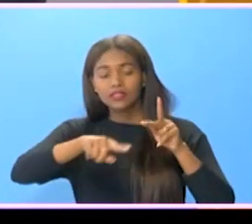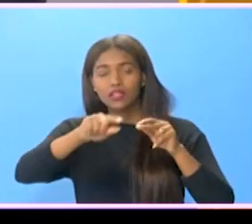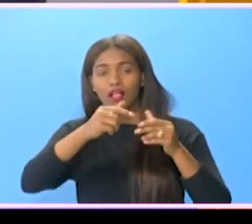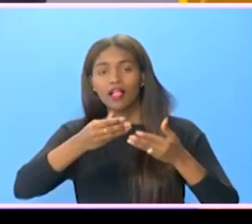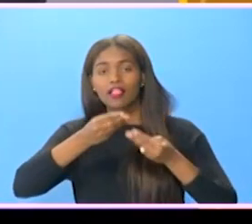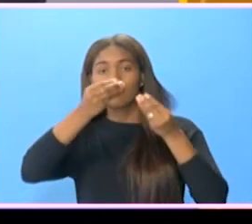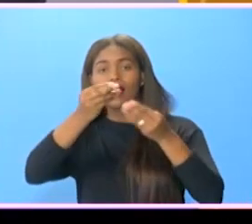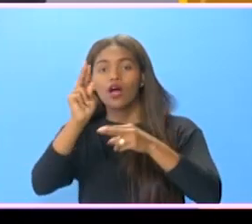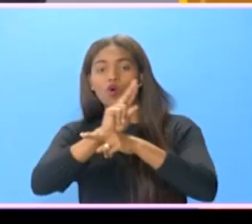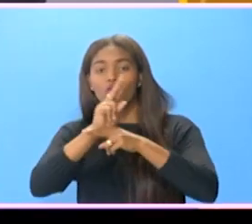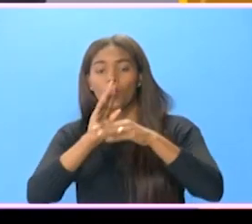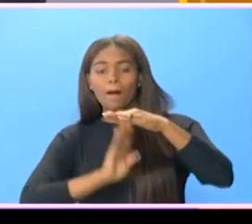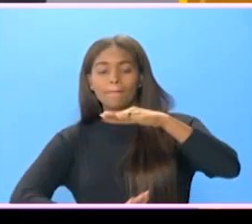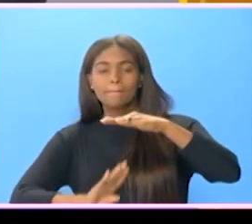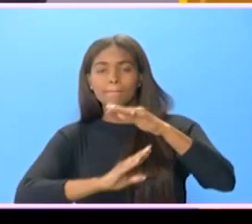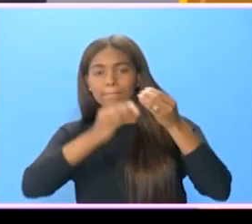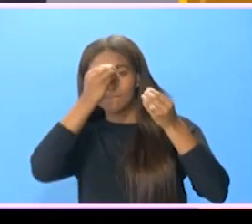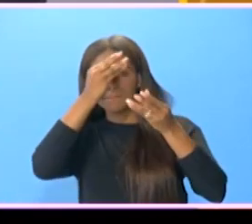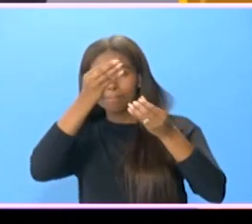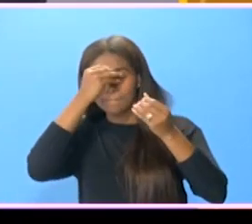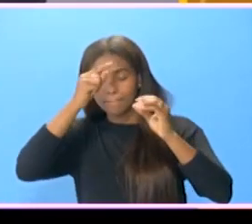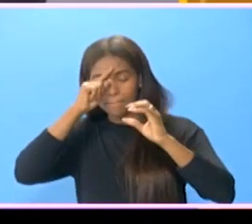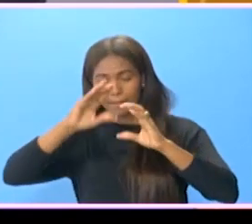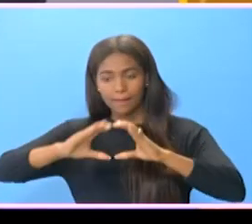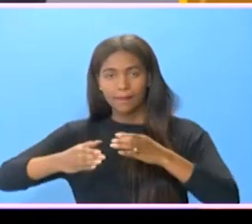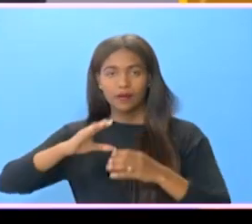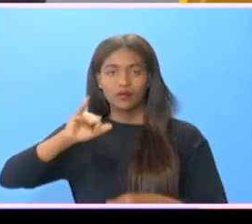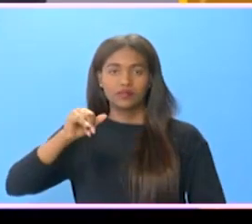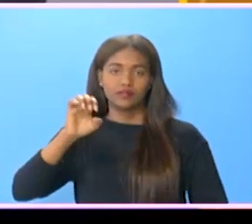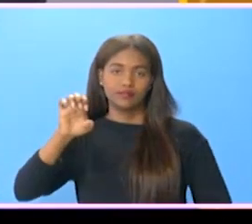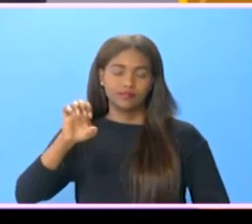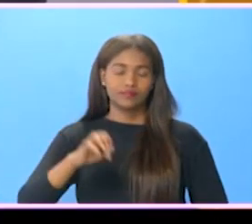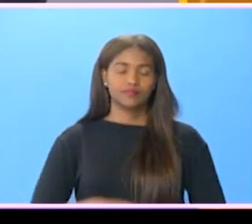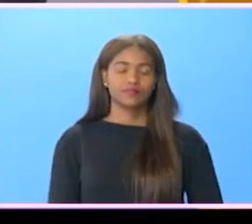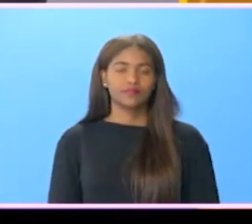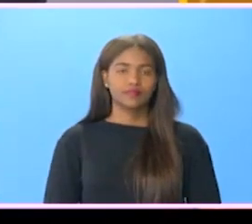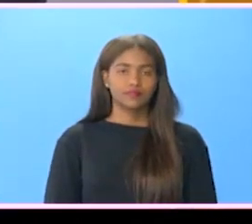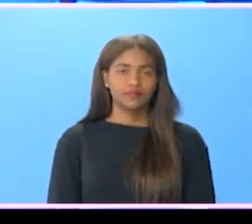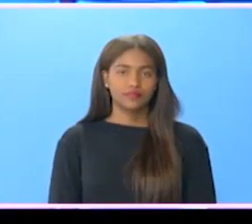uso a la base de datos de la Junta Central Electoral.